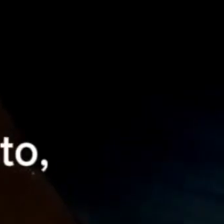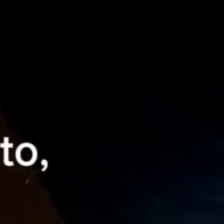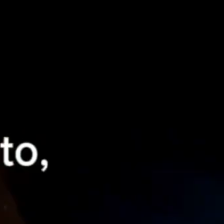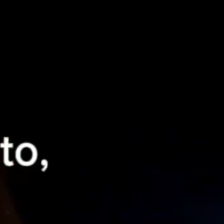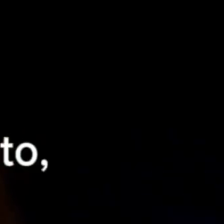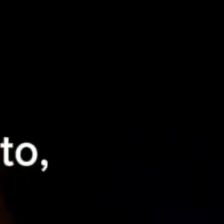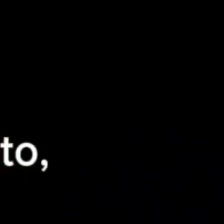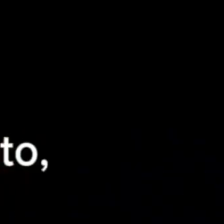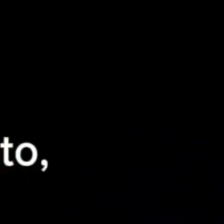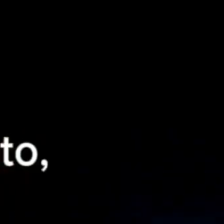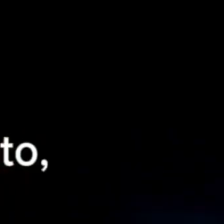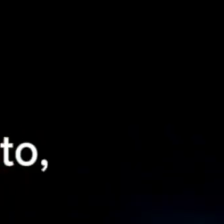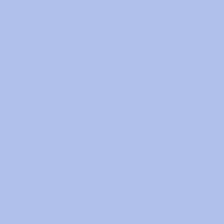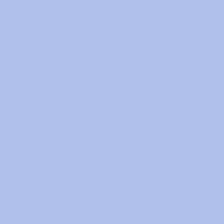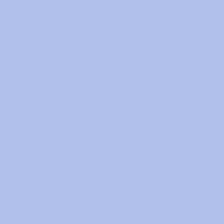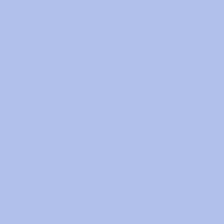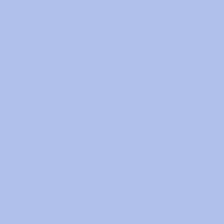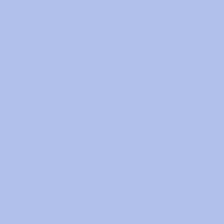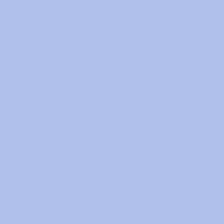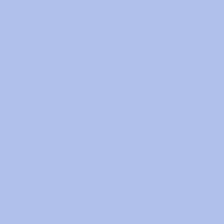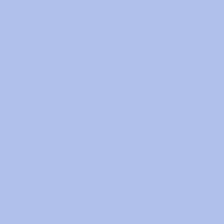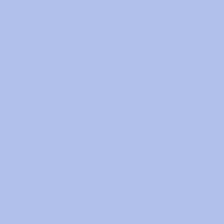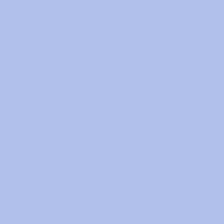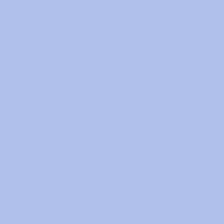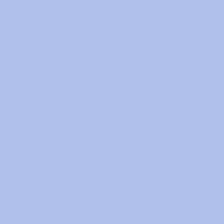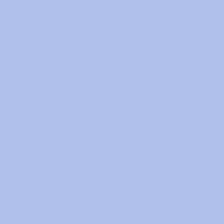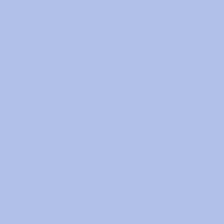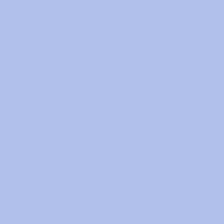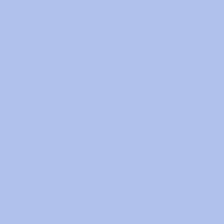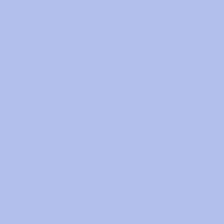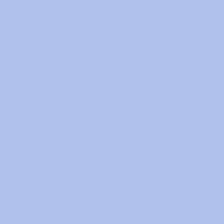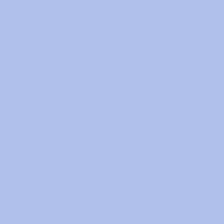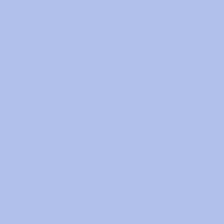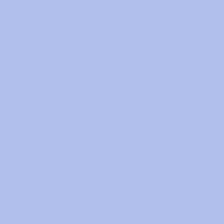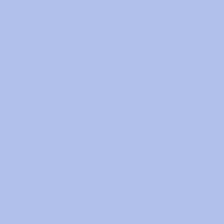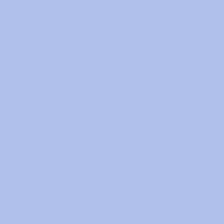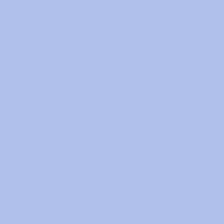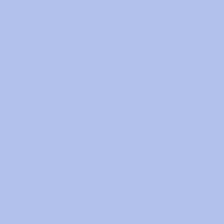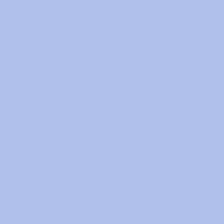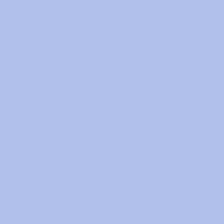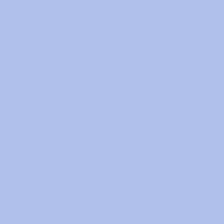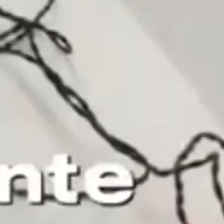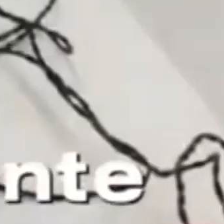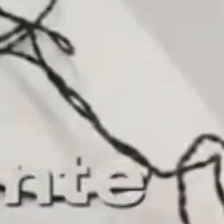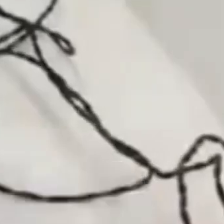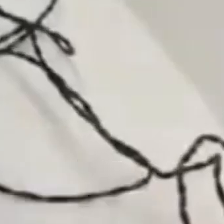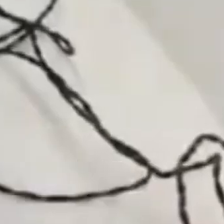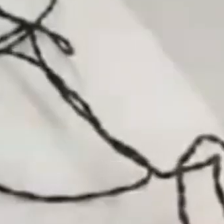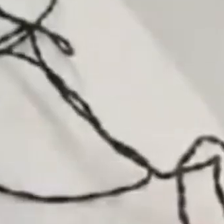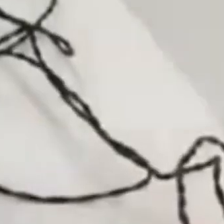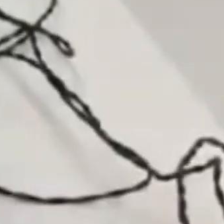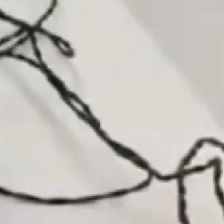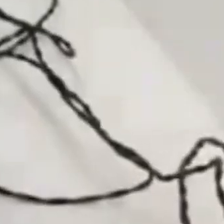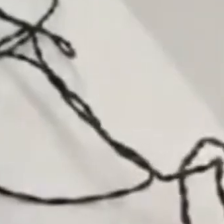en 2014 por un grupo de docentes y estudiantes de Facultad de Química de Universidad de la República con el objetivo